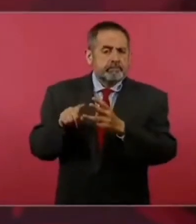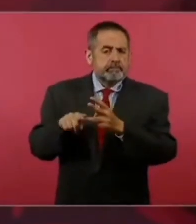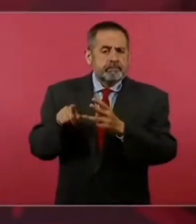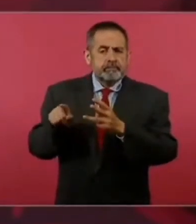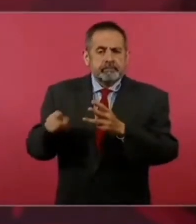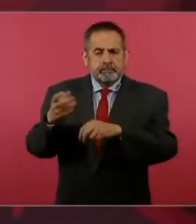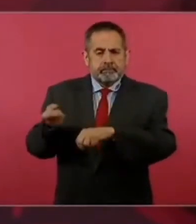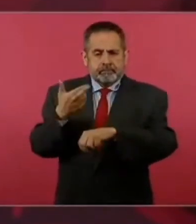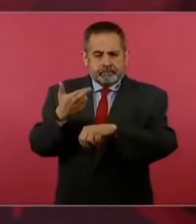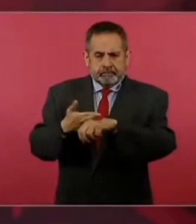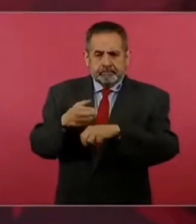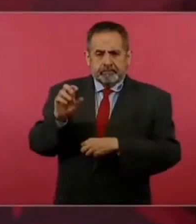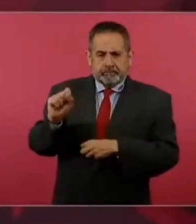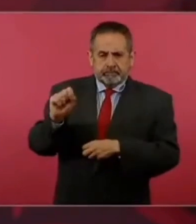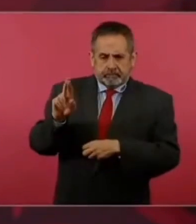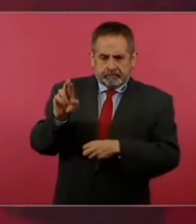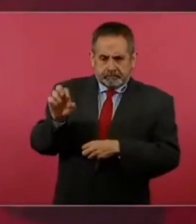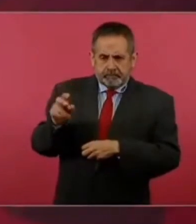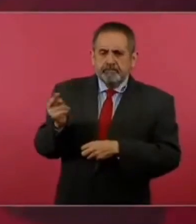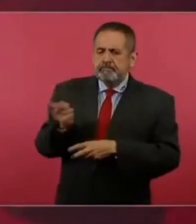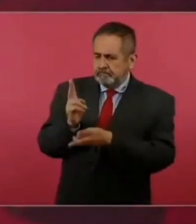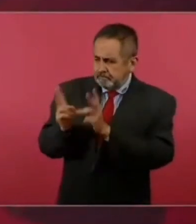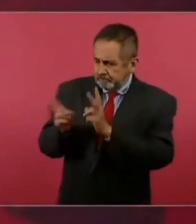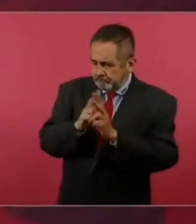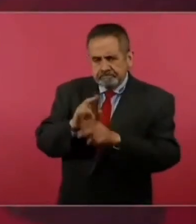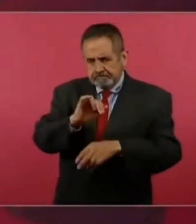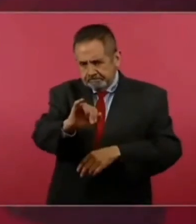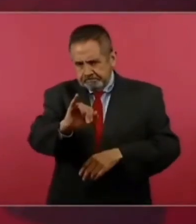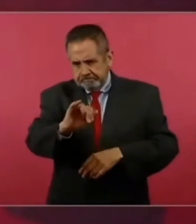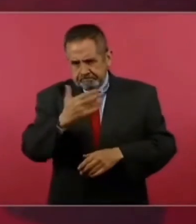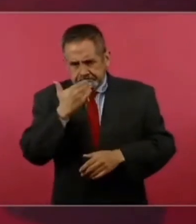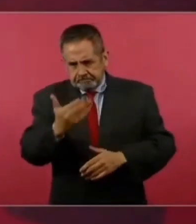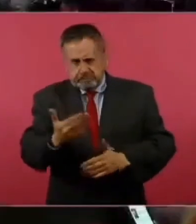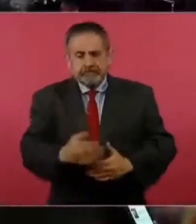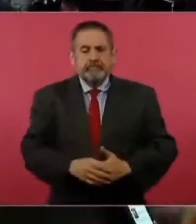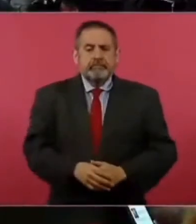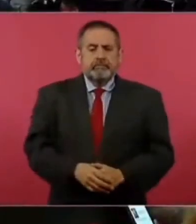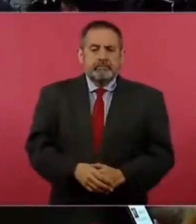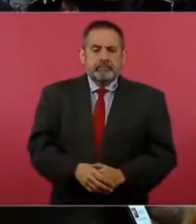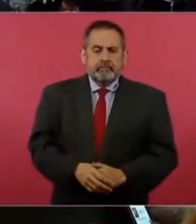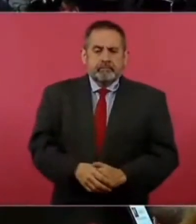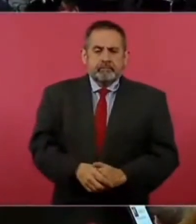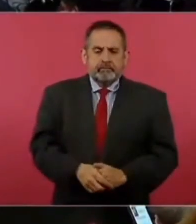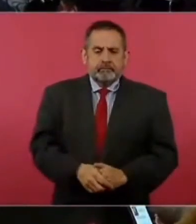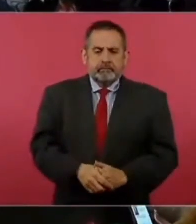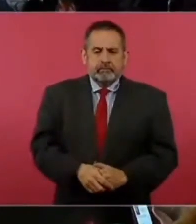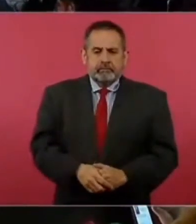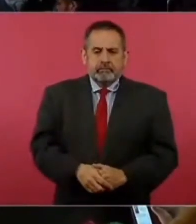la secretaria de relaciones exteriores muy bien